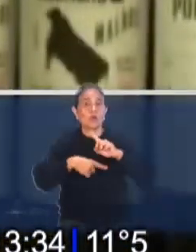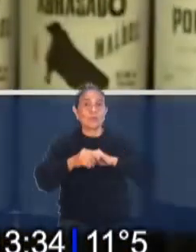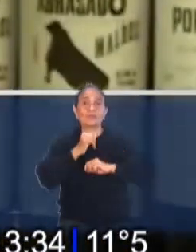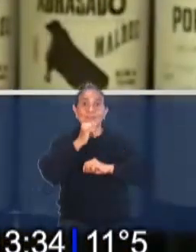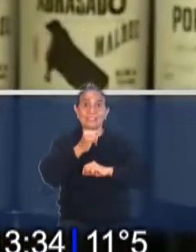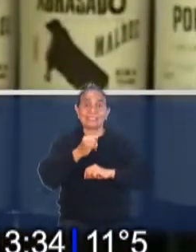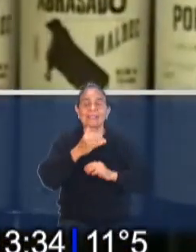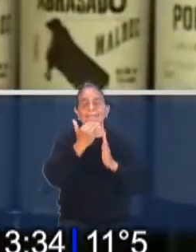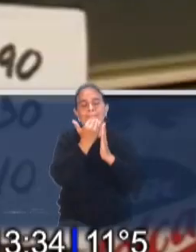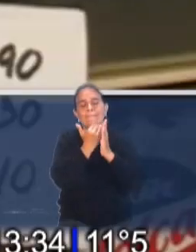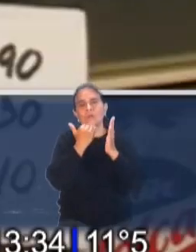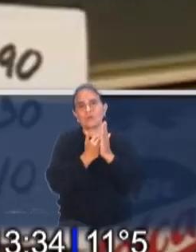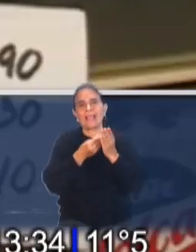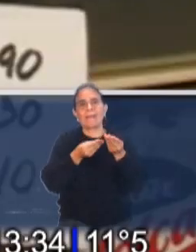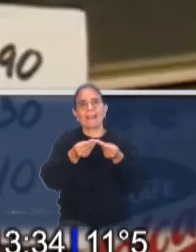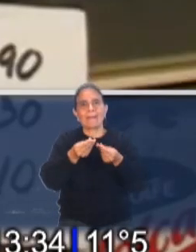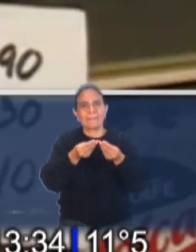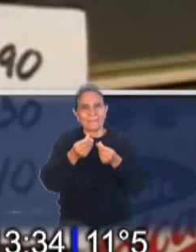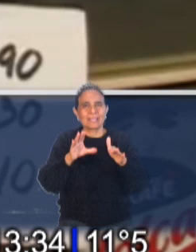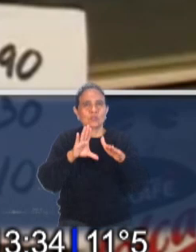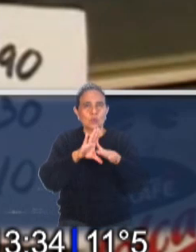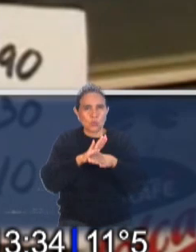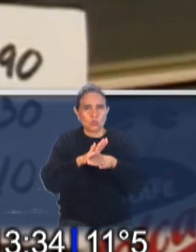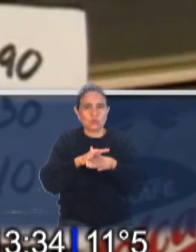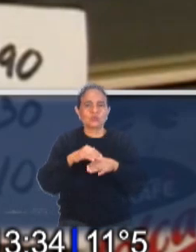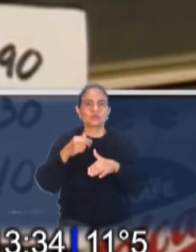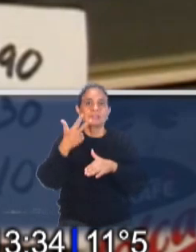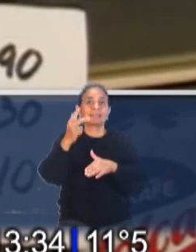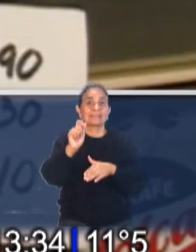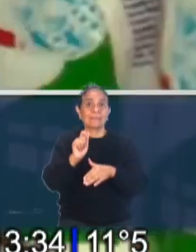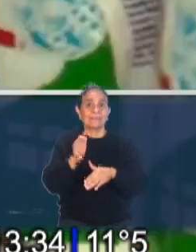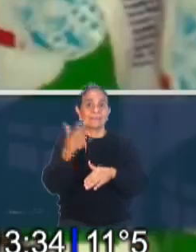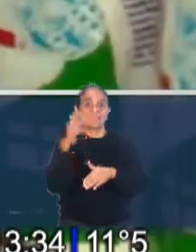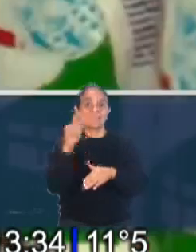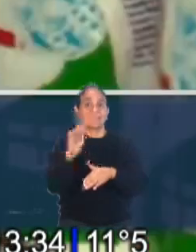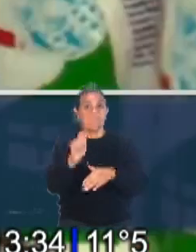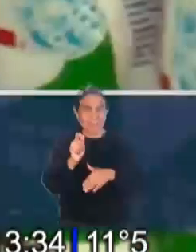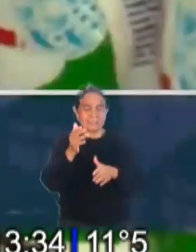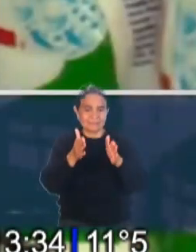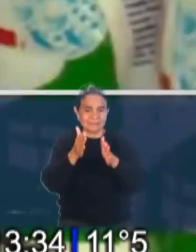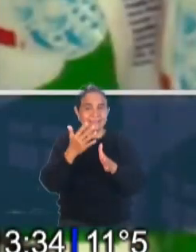se renovará por 3 meses con ajustes del 5% mensual a cambio de